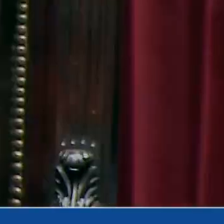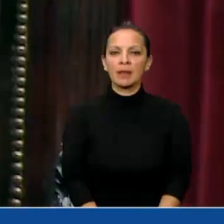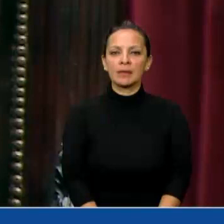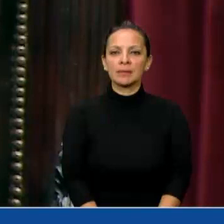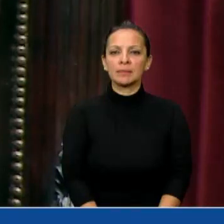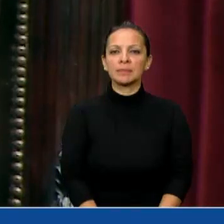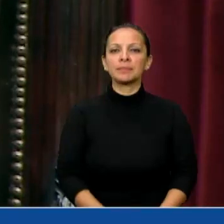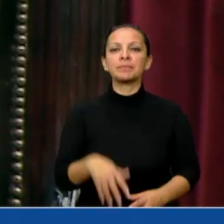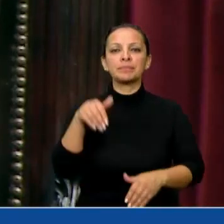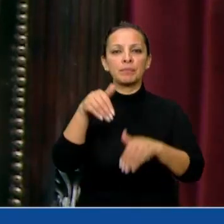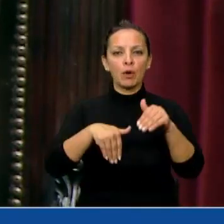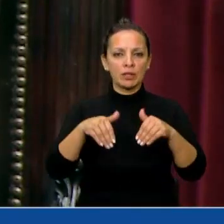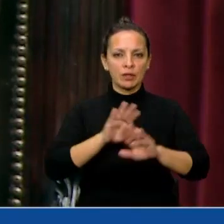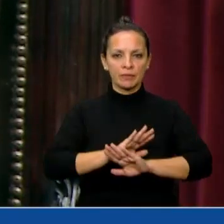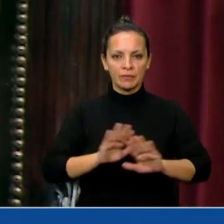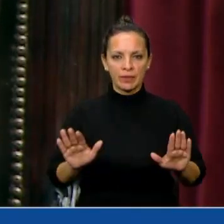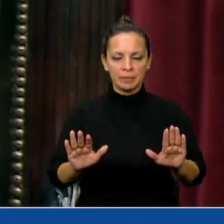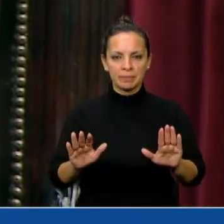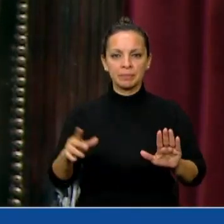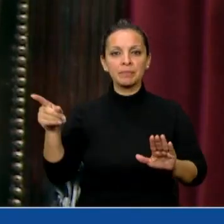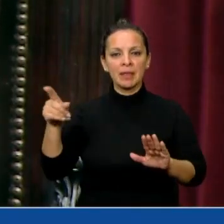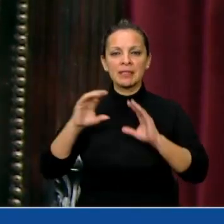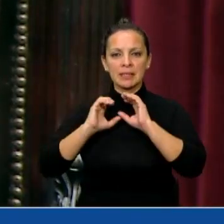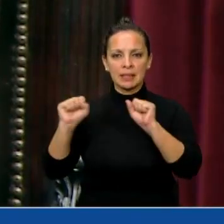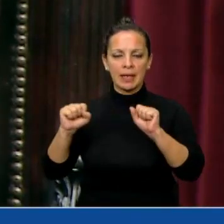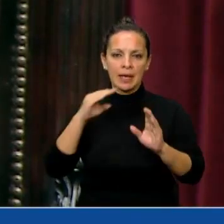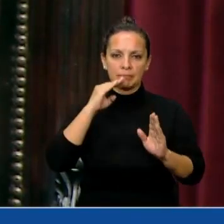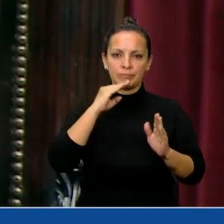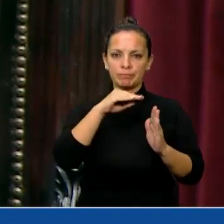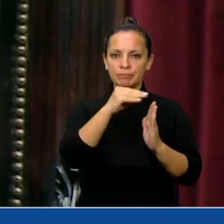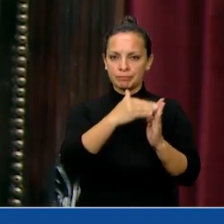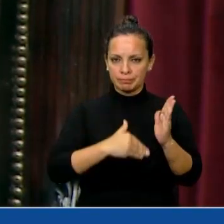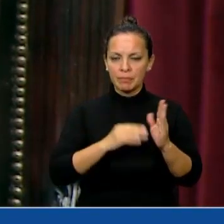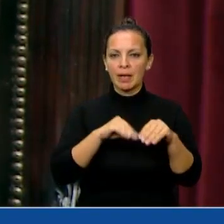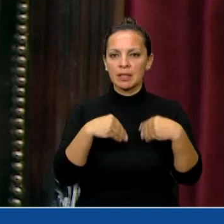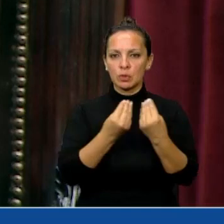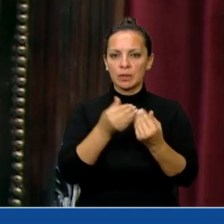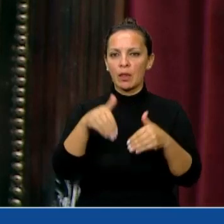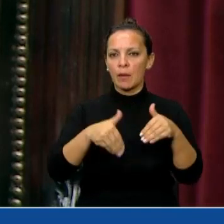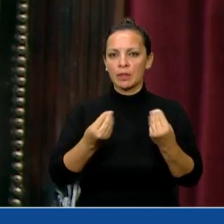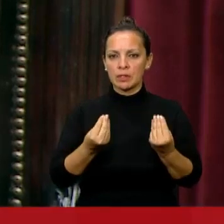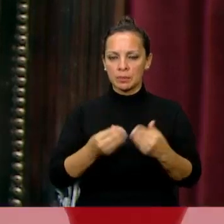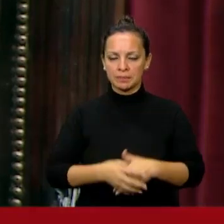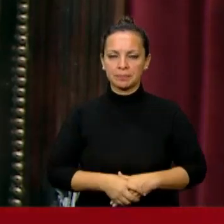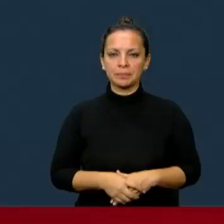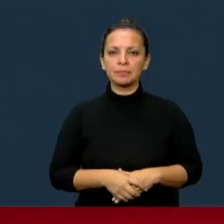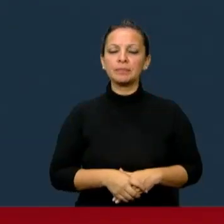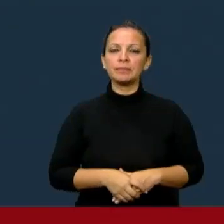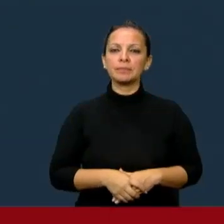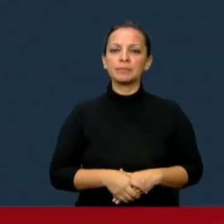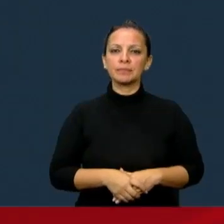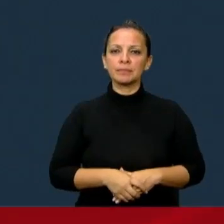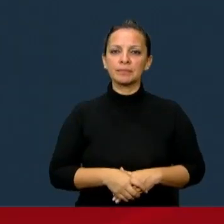Se cierra la votación. Por secretaría se dará lectura del resultado de la votación.